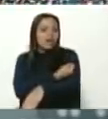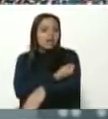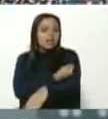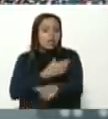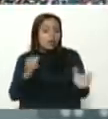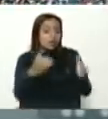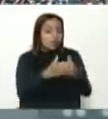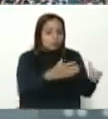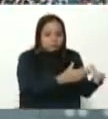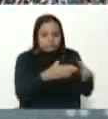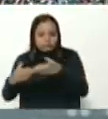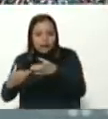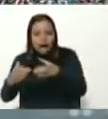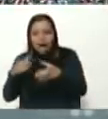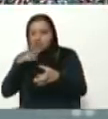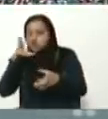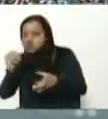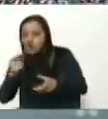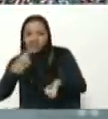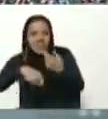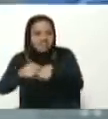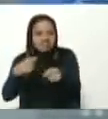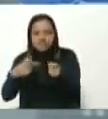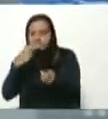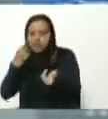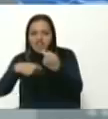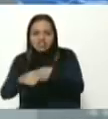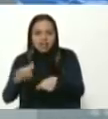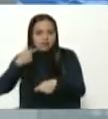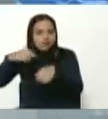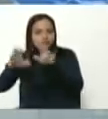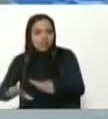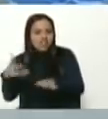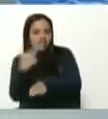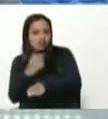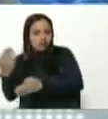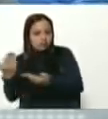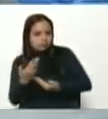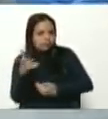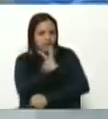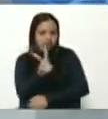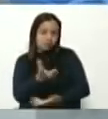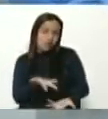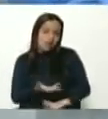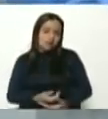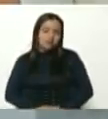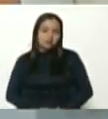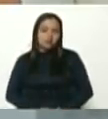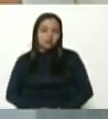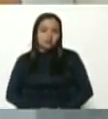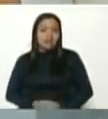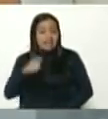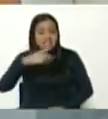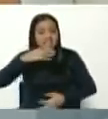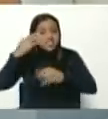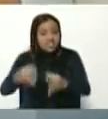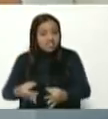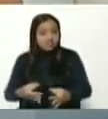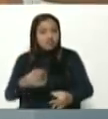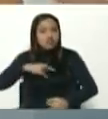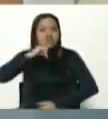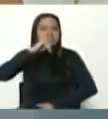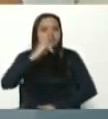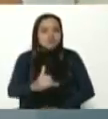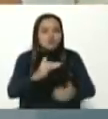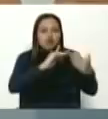perversa, demoníaca, para tratar de parar las vacunas para Venezuela. Esa es la verdad, y así lo denuncio ante